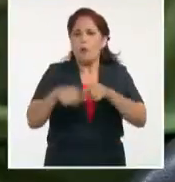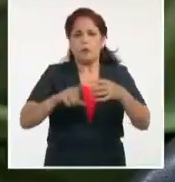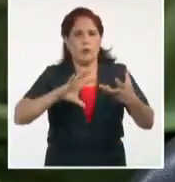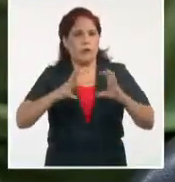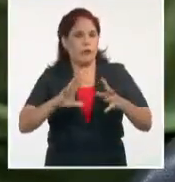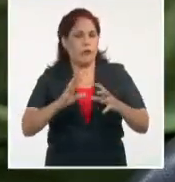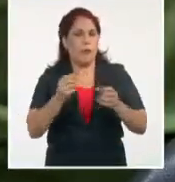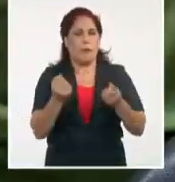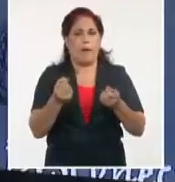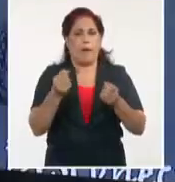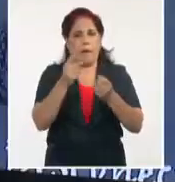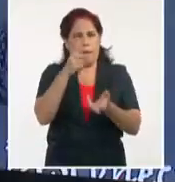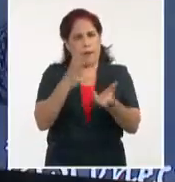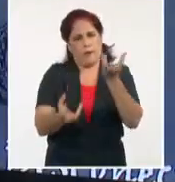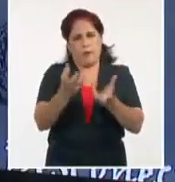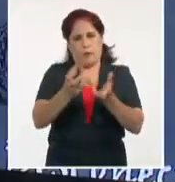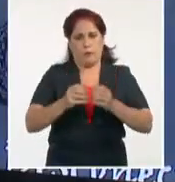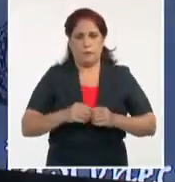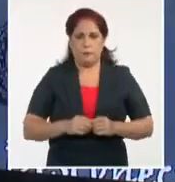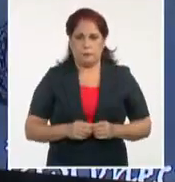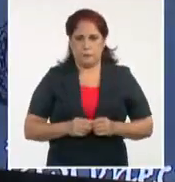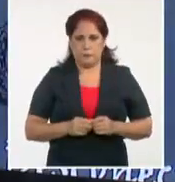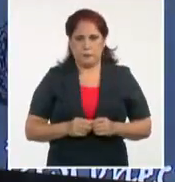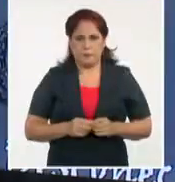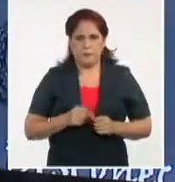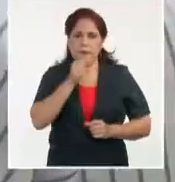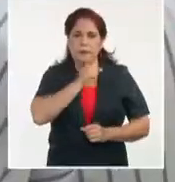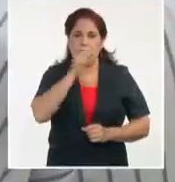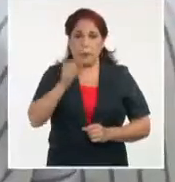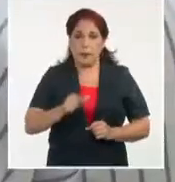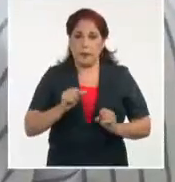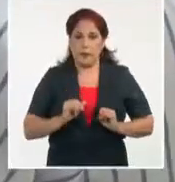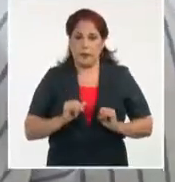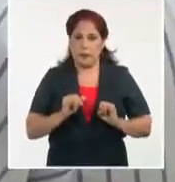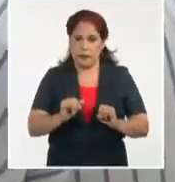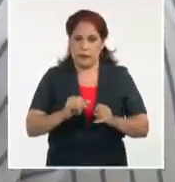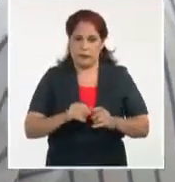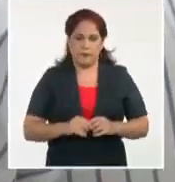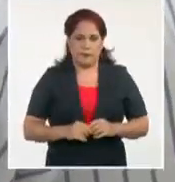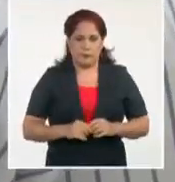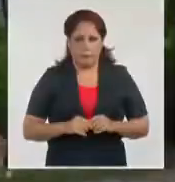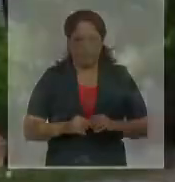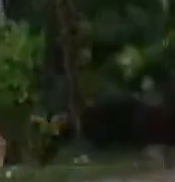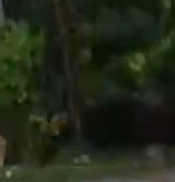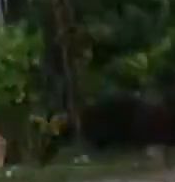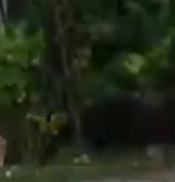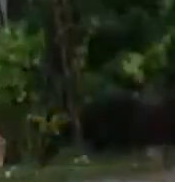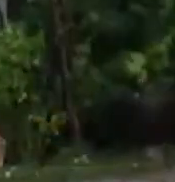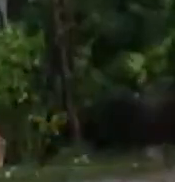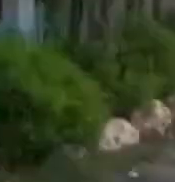para Cienfuegos. Ismari Barcia, Sistema Informativo de la Televisión Cubana.